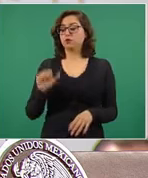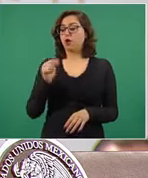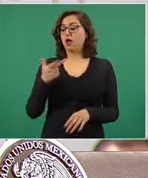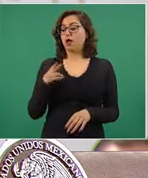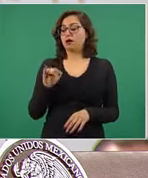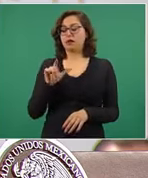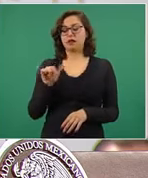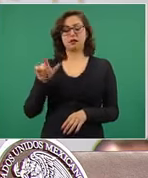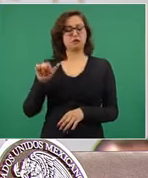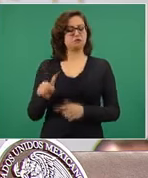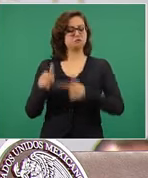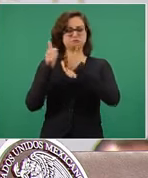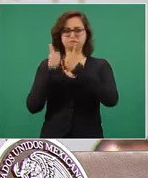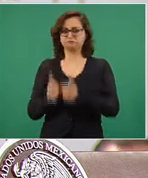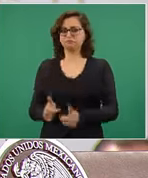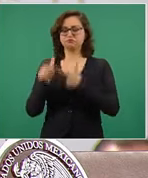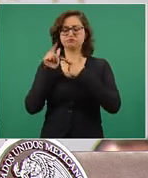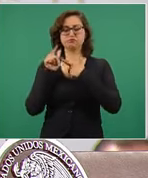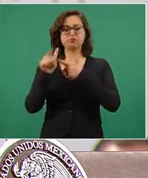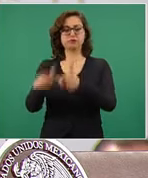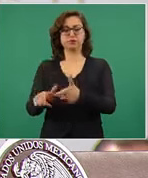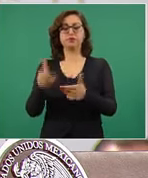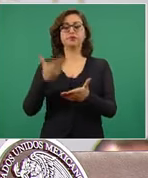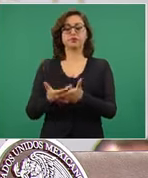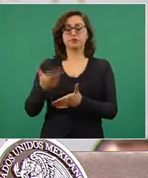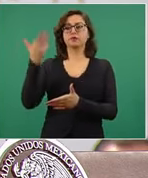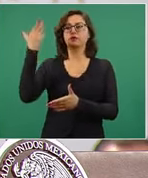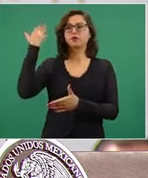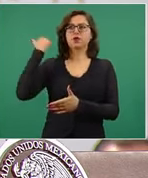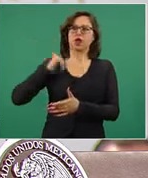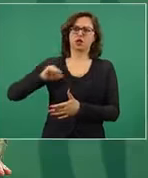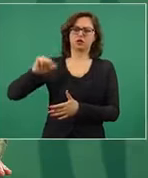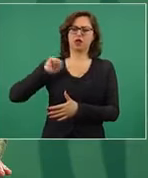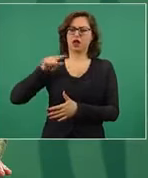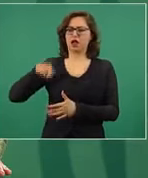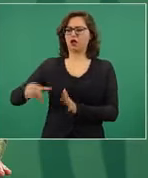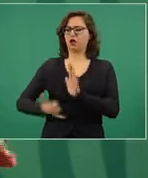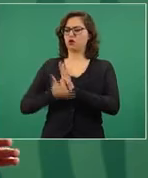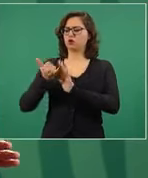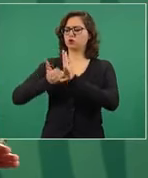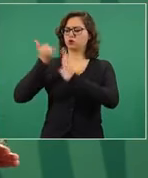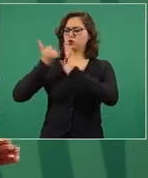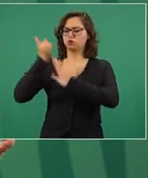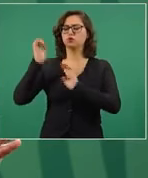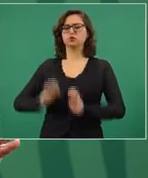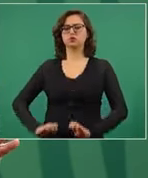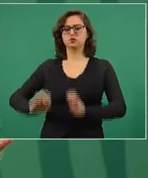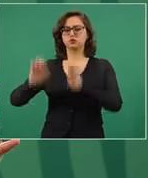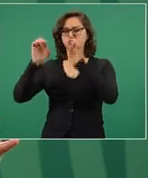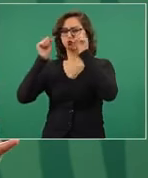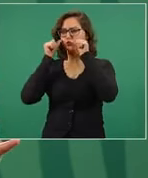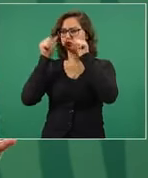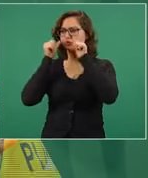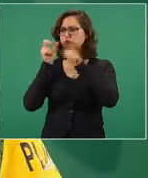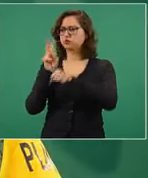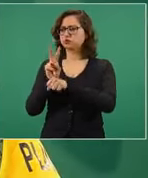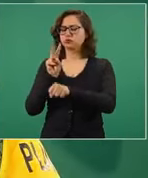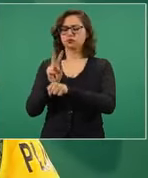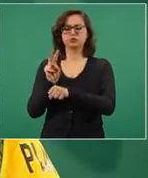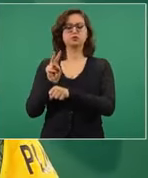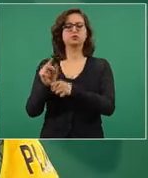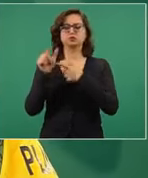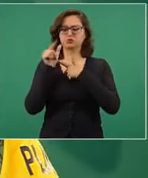Anteriormente se nos dio la facilidad de poder construir esa base en Aguililla y estar pendiente, y